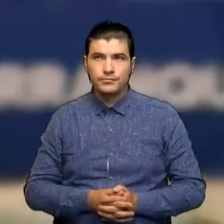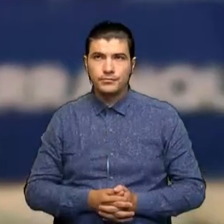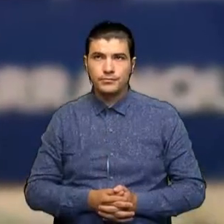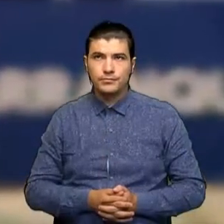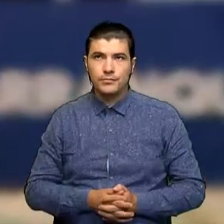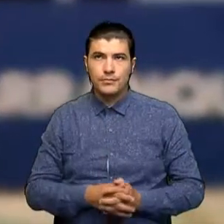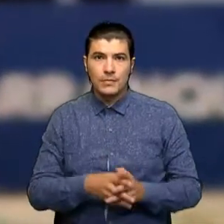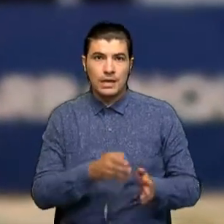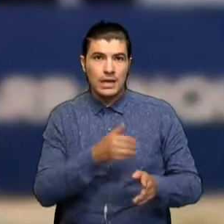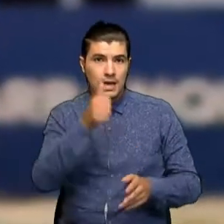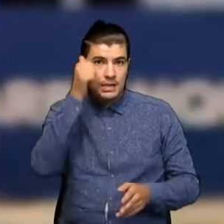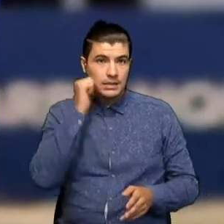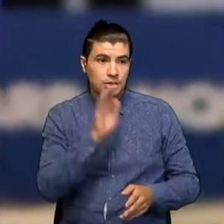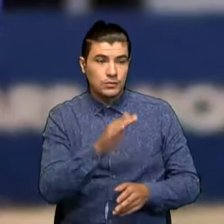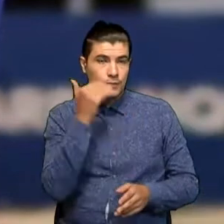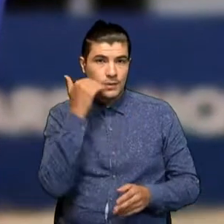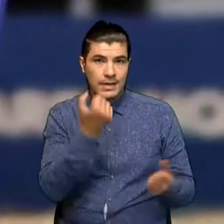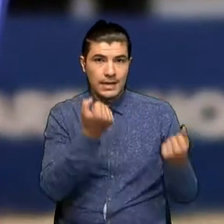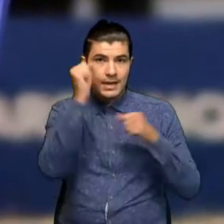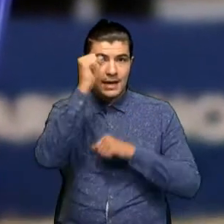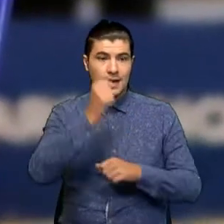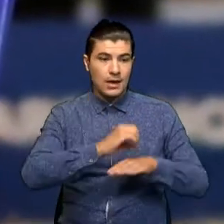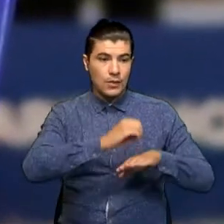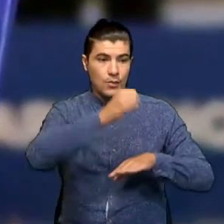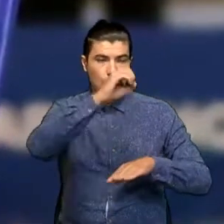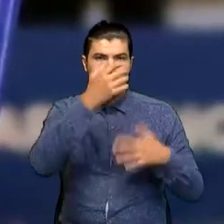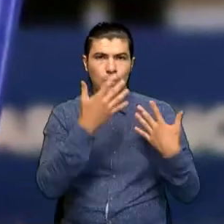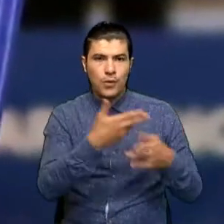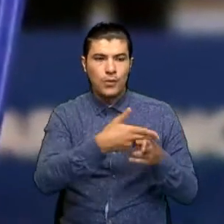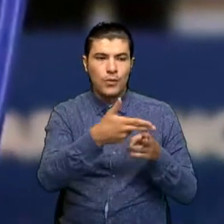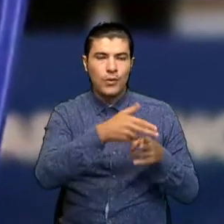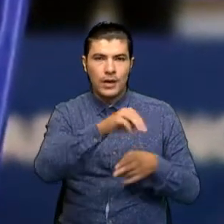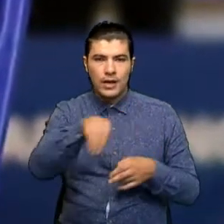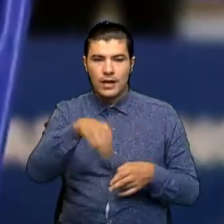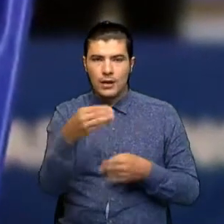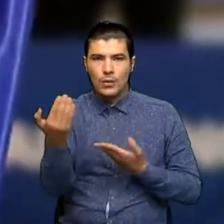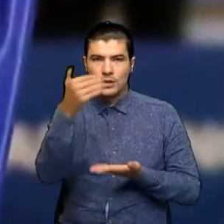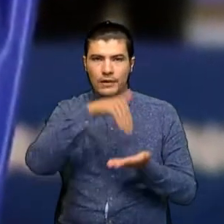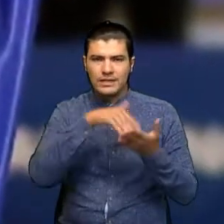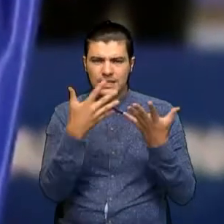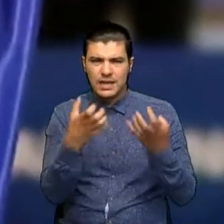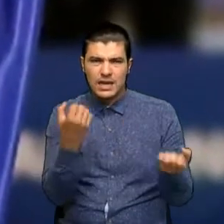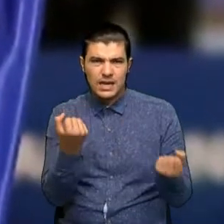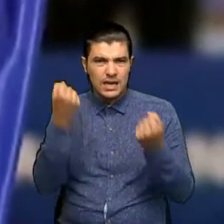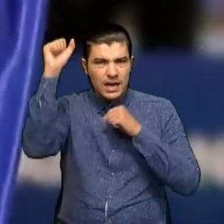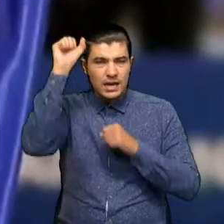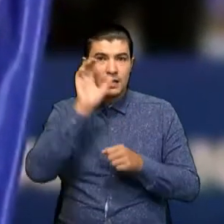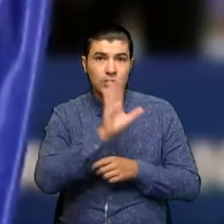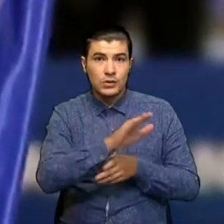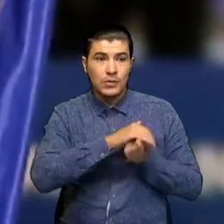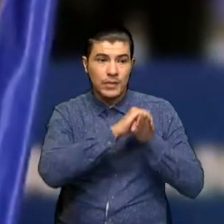Luego de ganar oro ayer en salto largo, Caterina Ibargüen en este miércoles buscará ubicarse en lo más alto del podio en